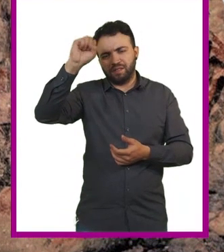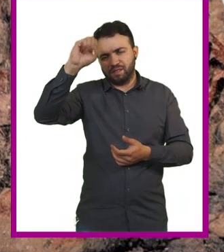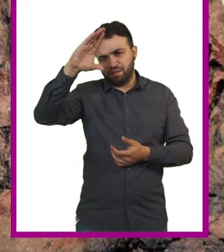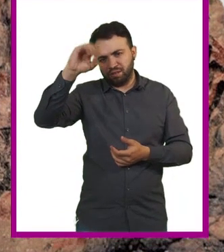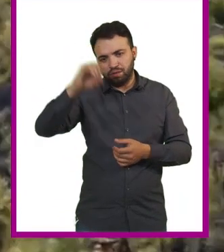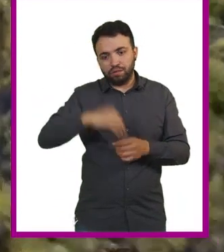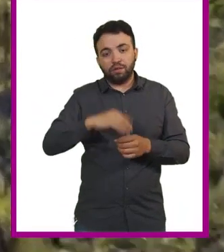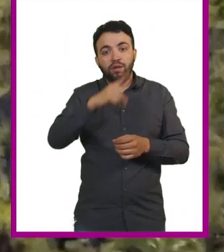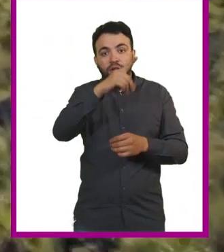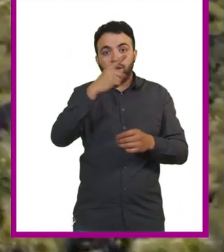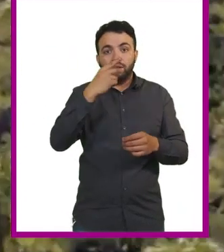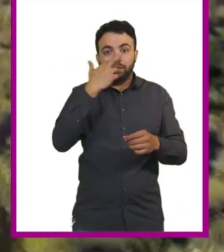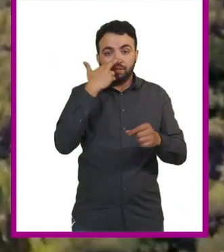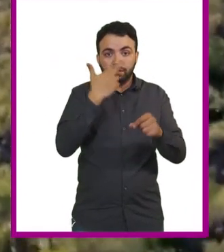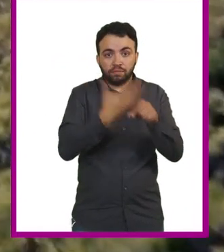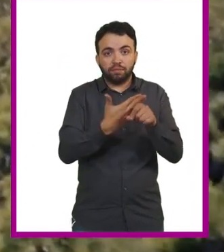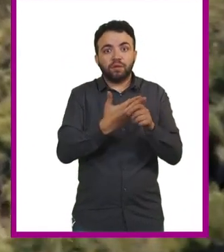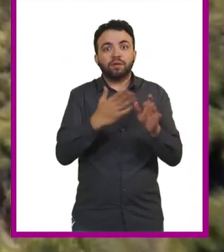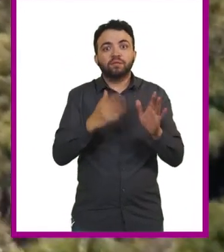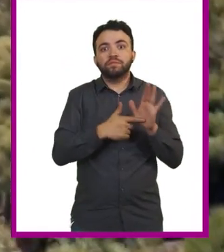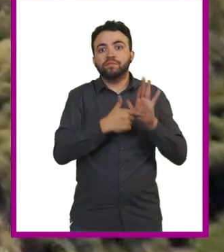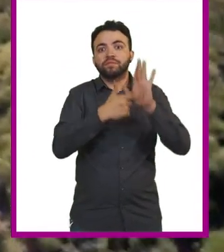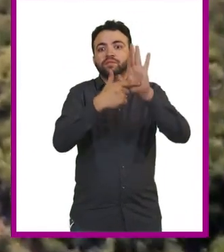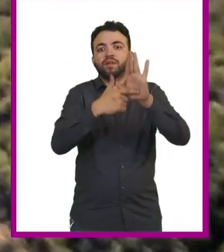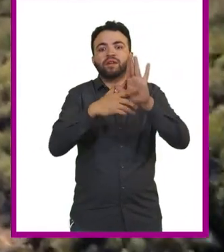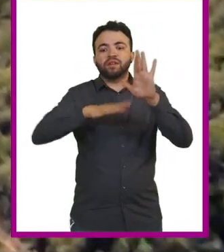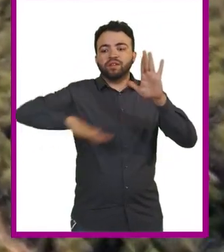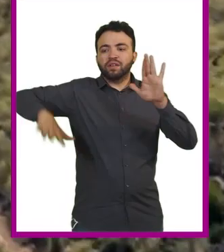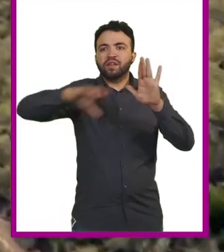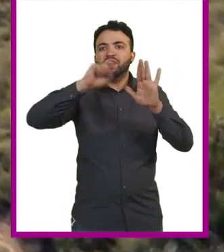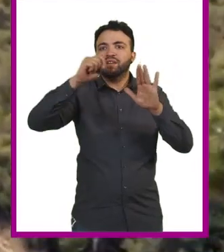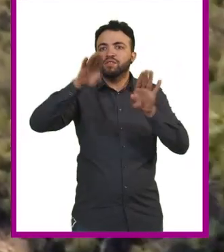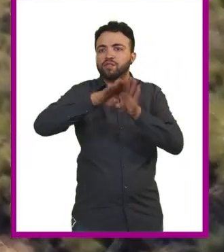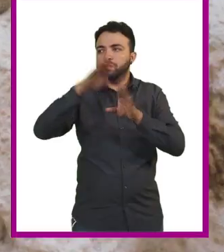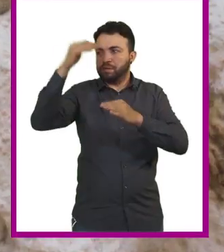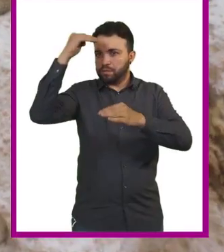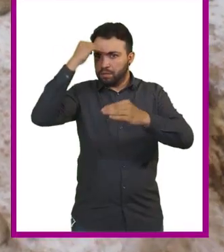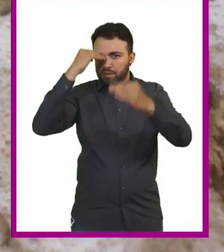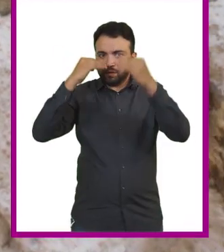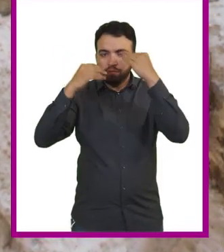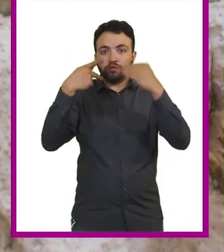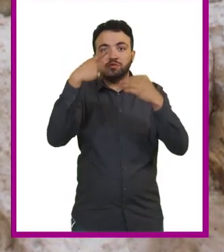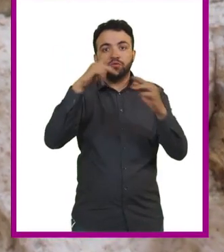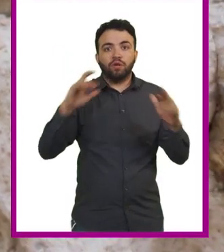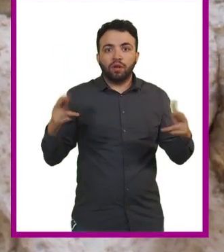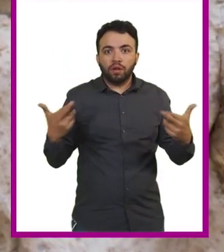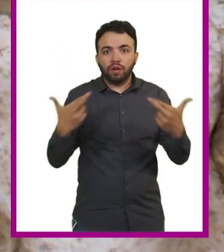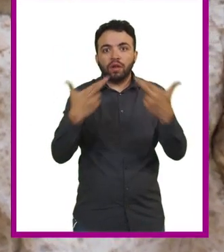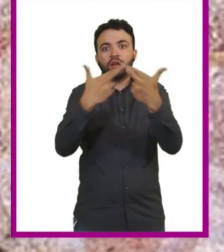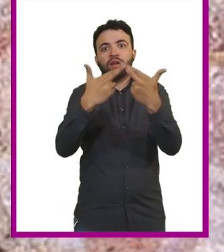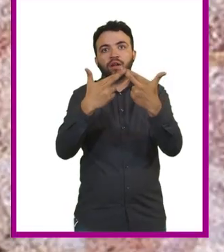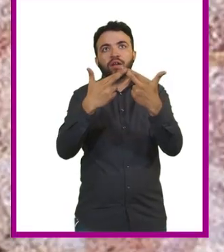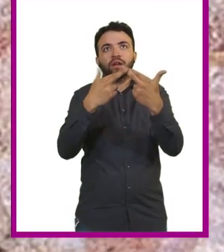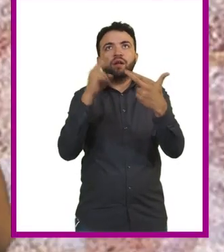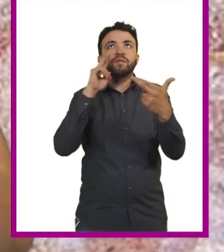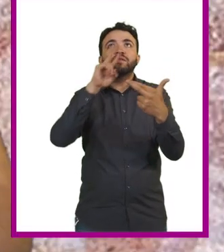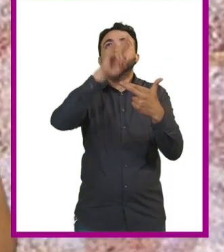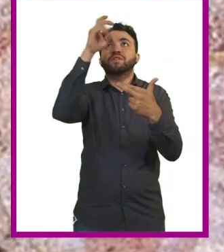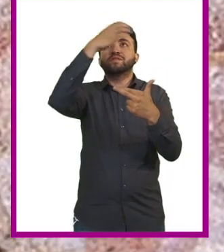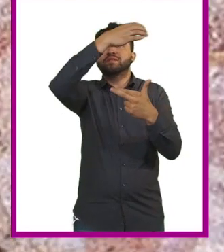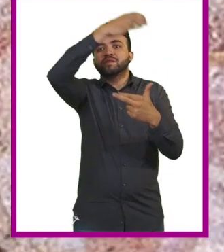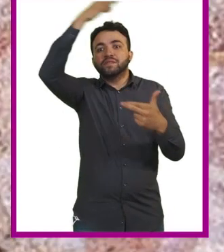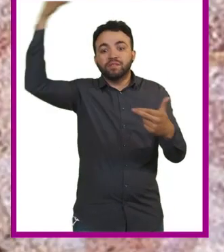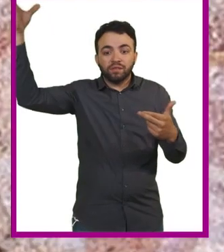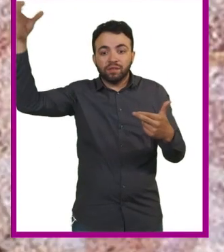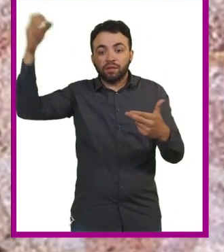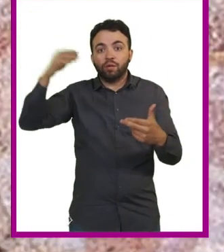su entorno. Hay evidencia del conocimiento que tenían sobre la naturaleza, su religión, su cosmovisión, y todo esto lo